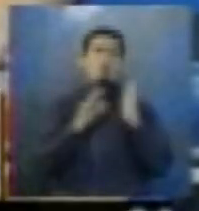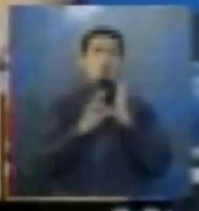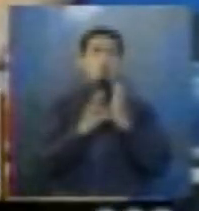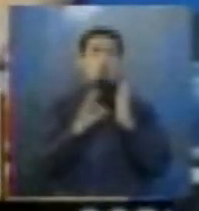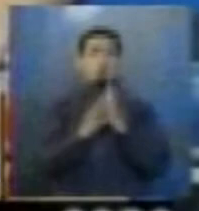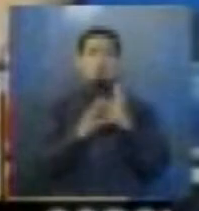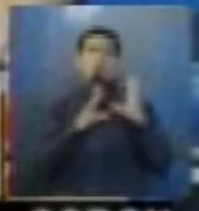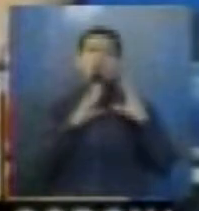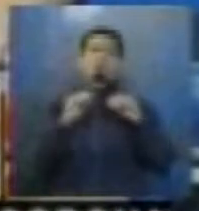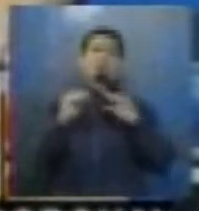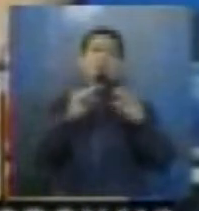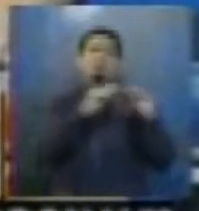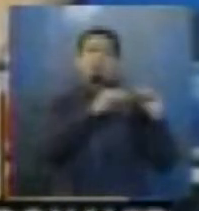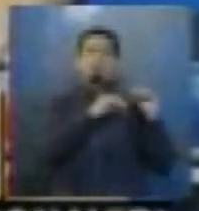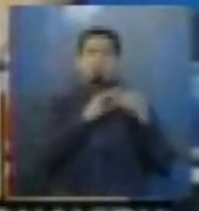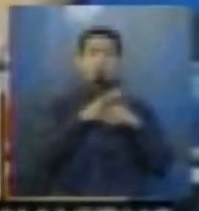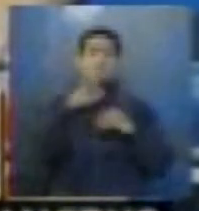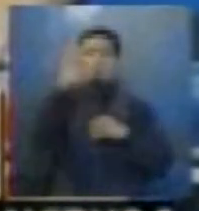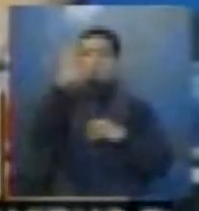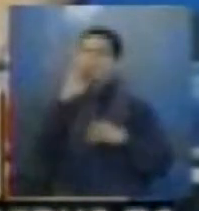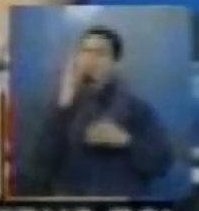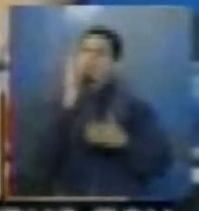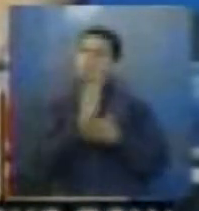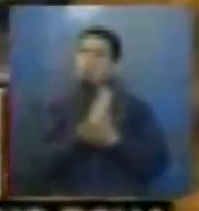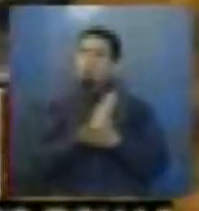de información del coronavirus.